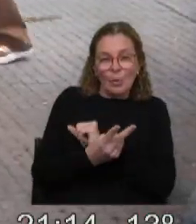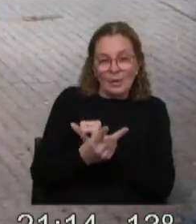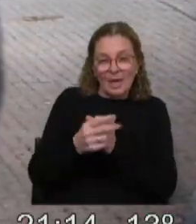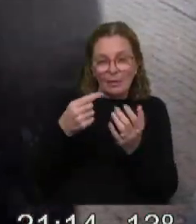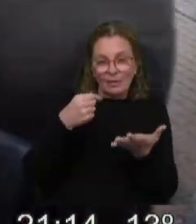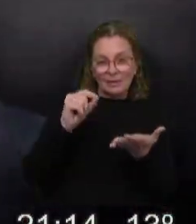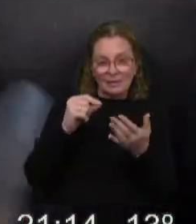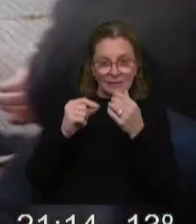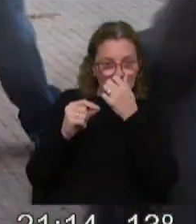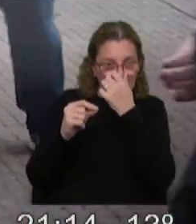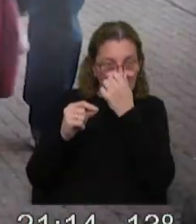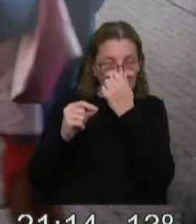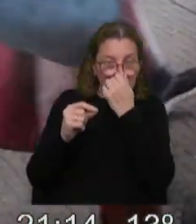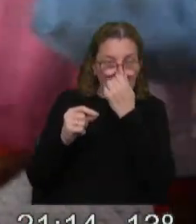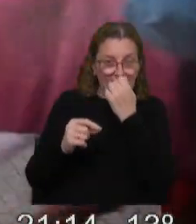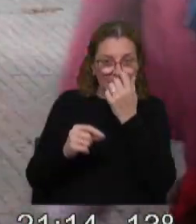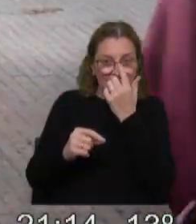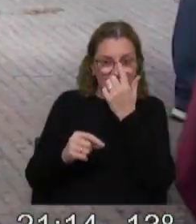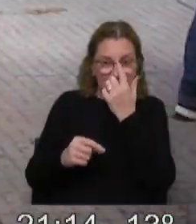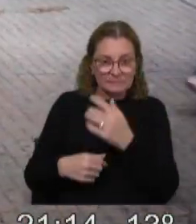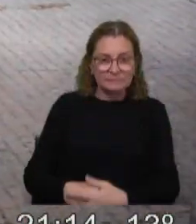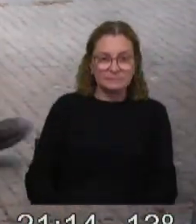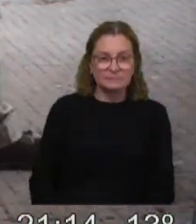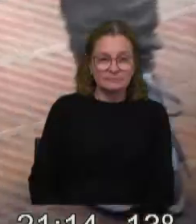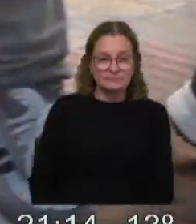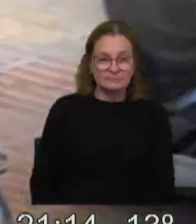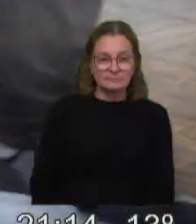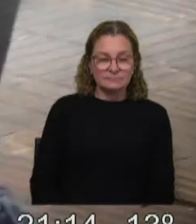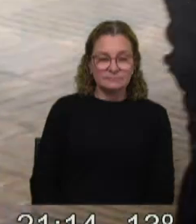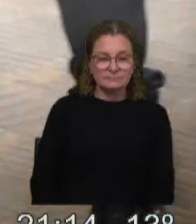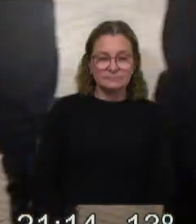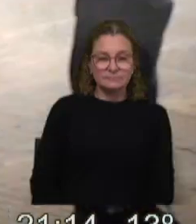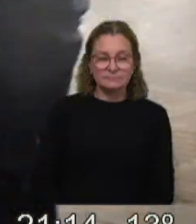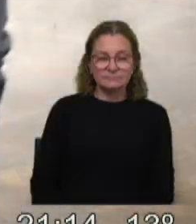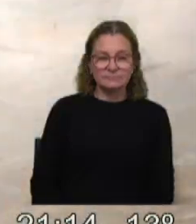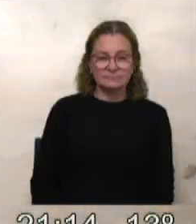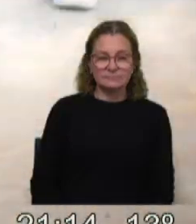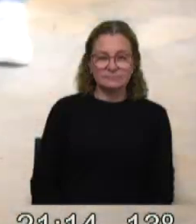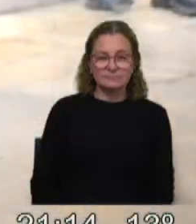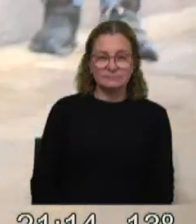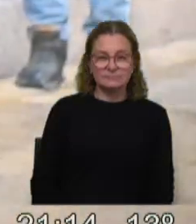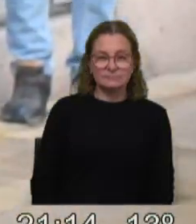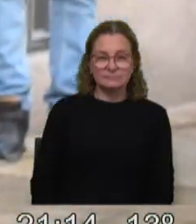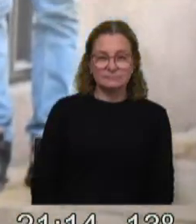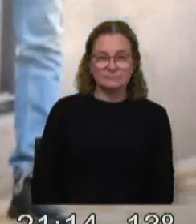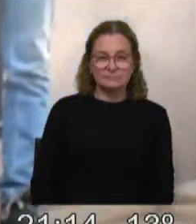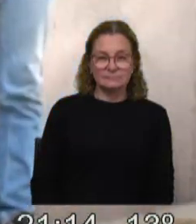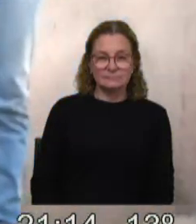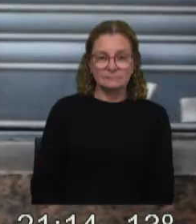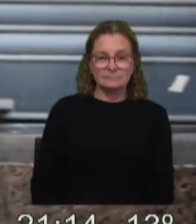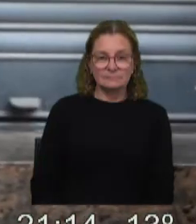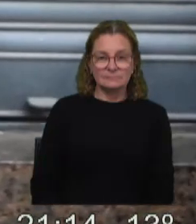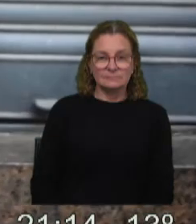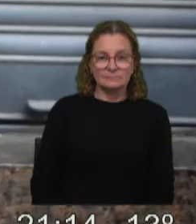detalles también, ¿no? 104, lento y cansado, de la aduana hasta el puente